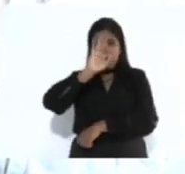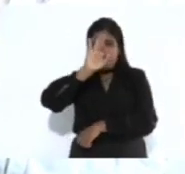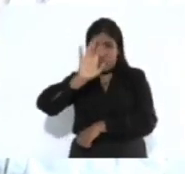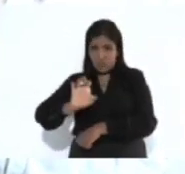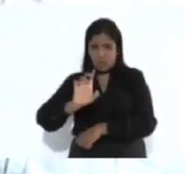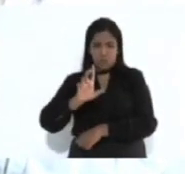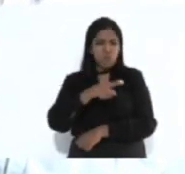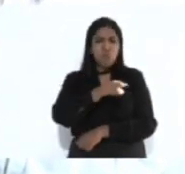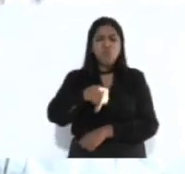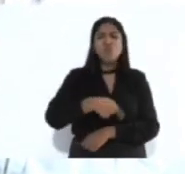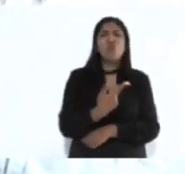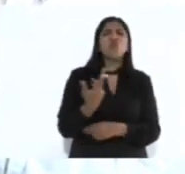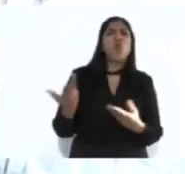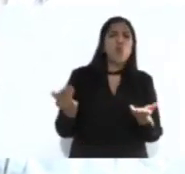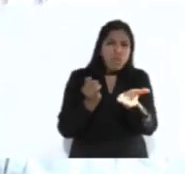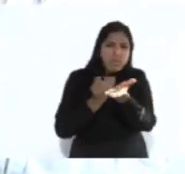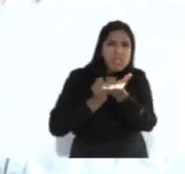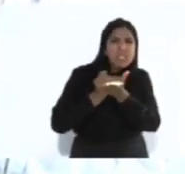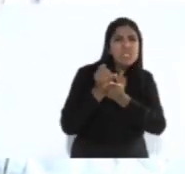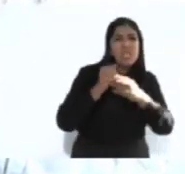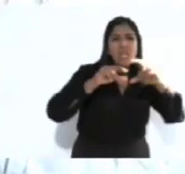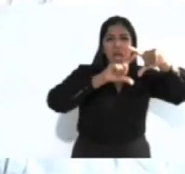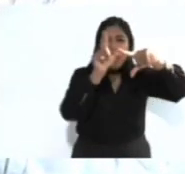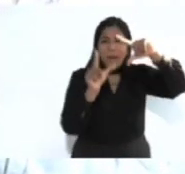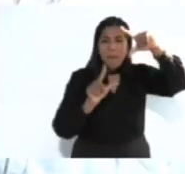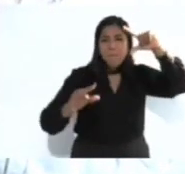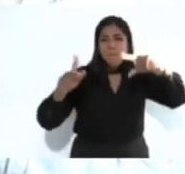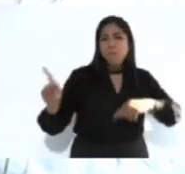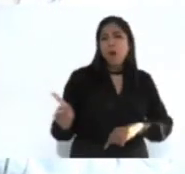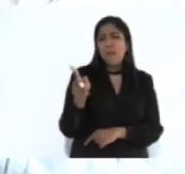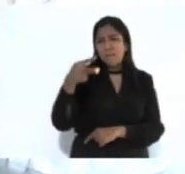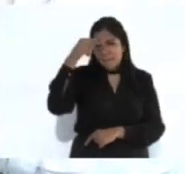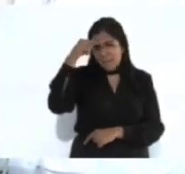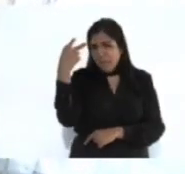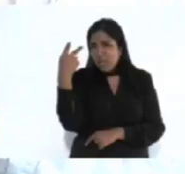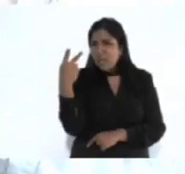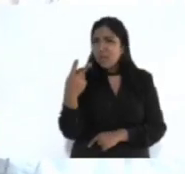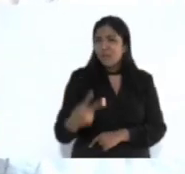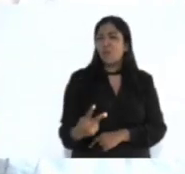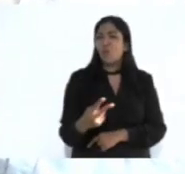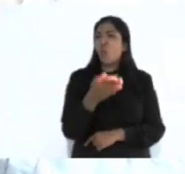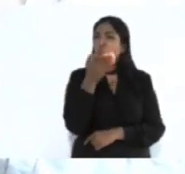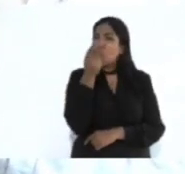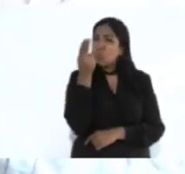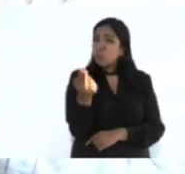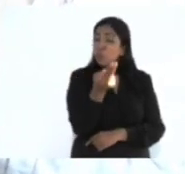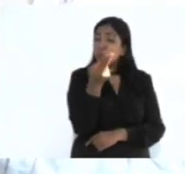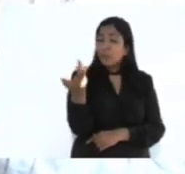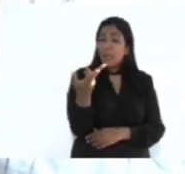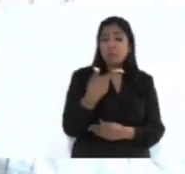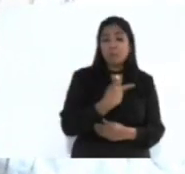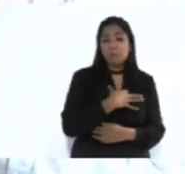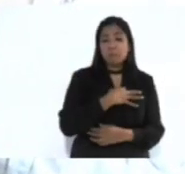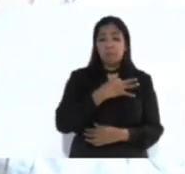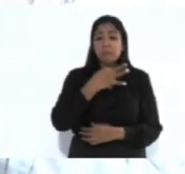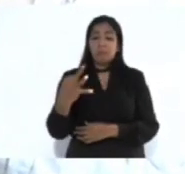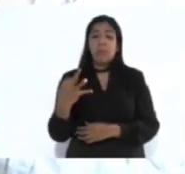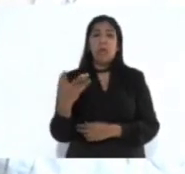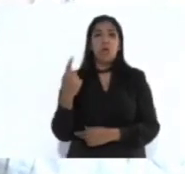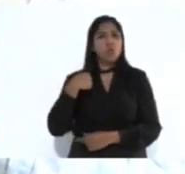servir al pueblo de México. Respondemos a su llamado de manera eficiente y